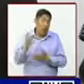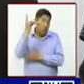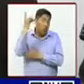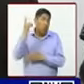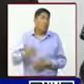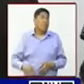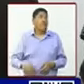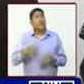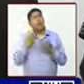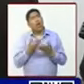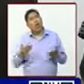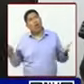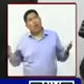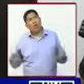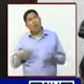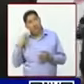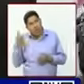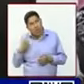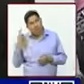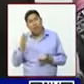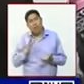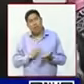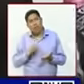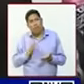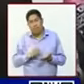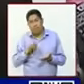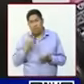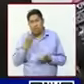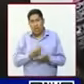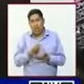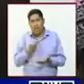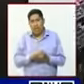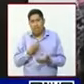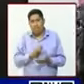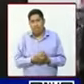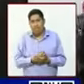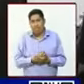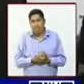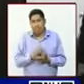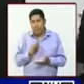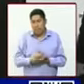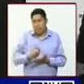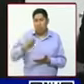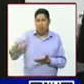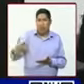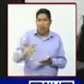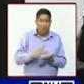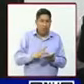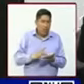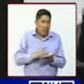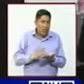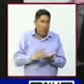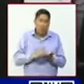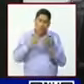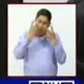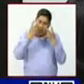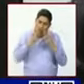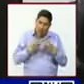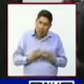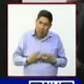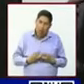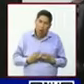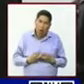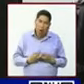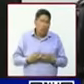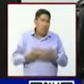Dos cosas que siempre nos hacen mucha falta es el dinero para solventar medicamentos, estudios de imagen o tratamientos